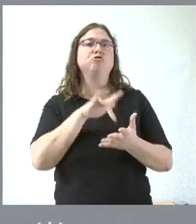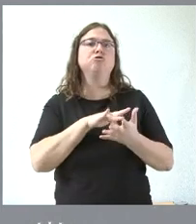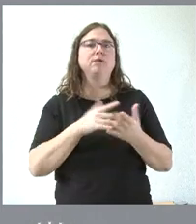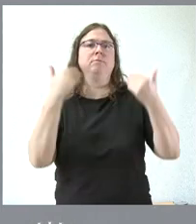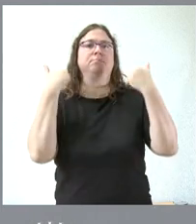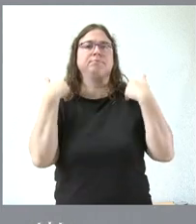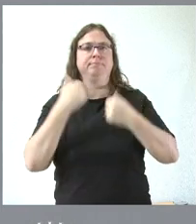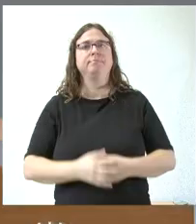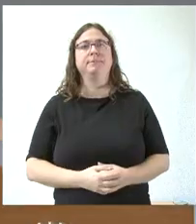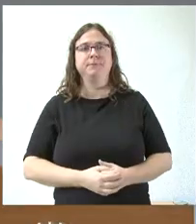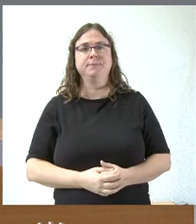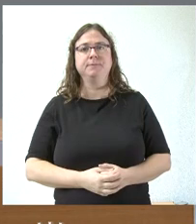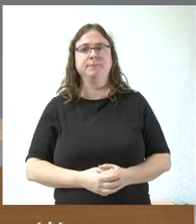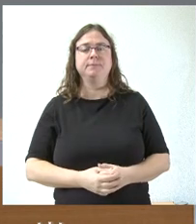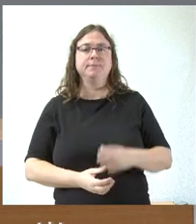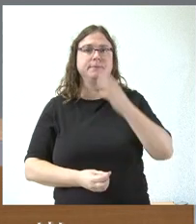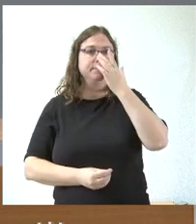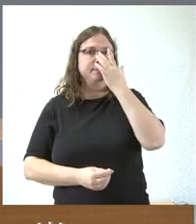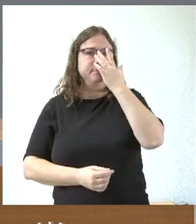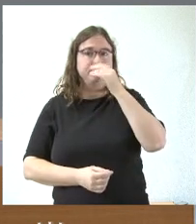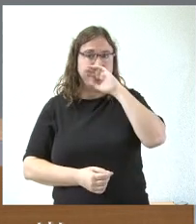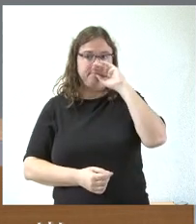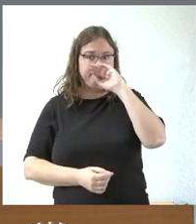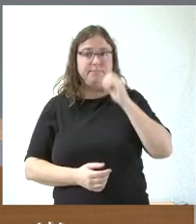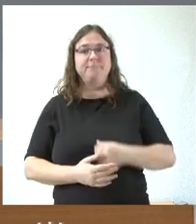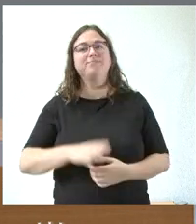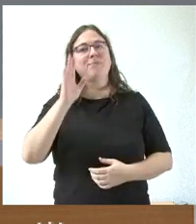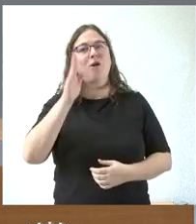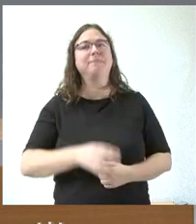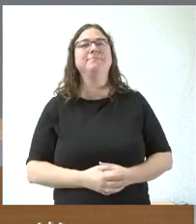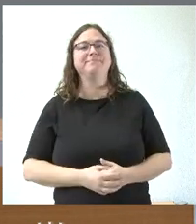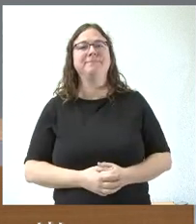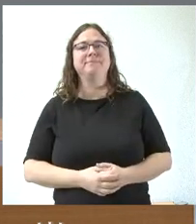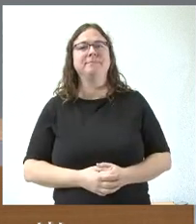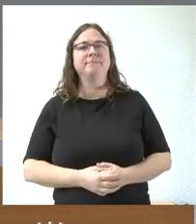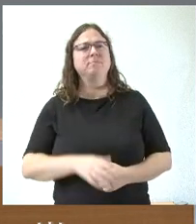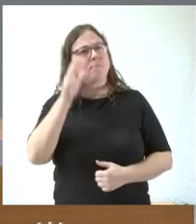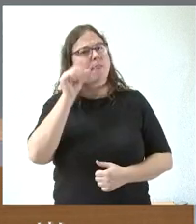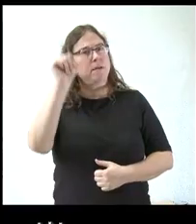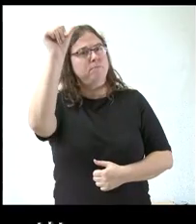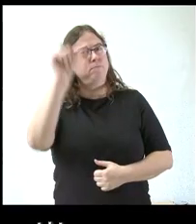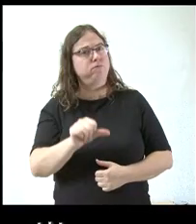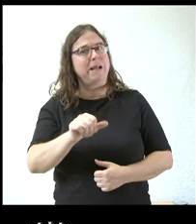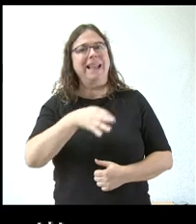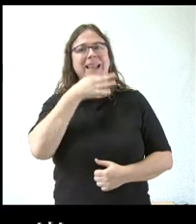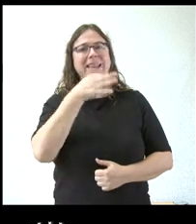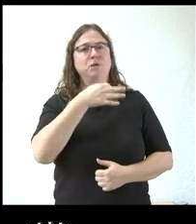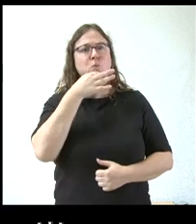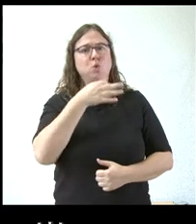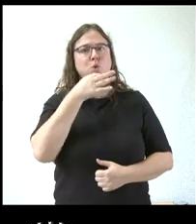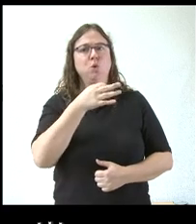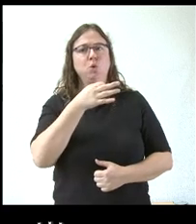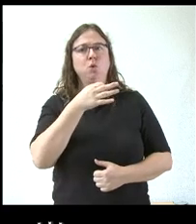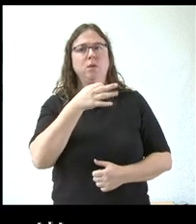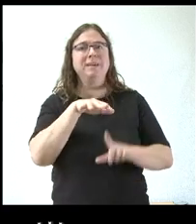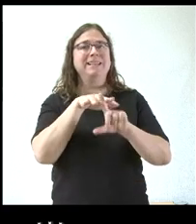esta responsabilidad Hola hola escuchando el discurso sobre